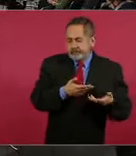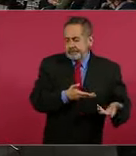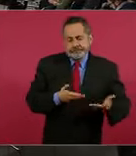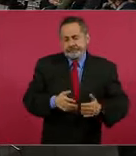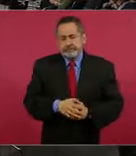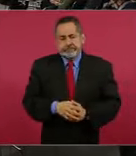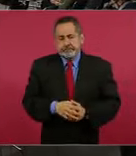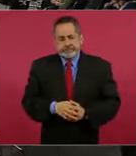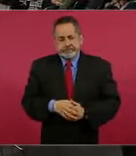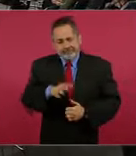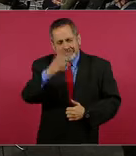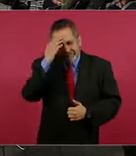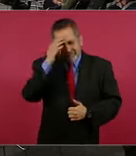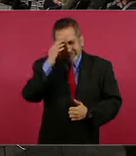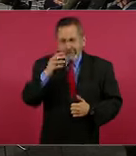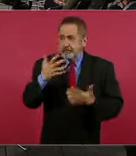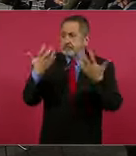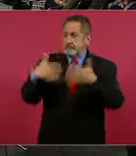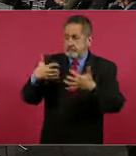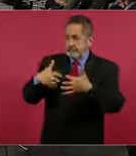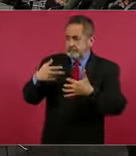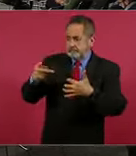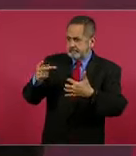Eso, poner en venta empresas,